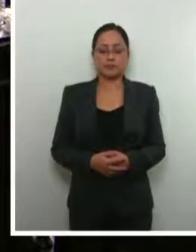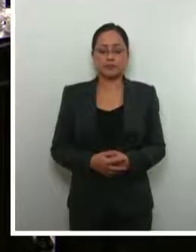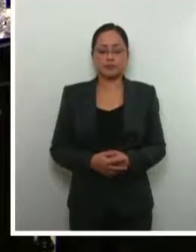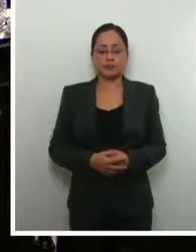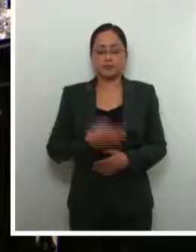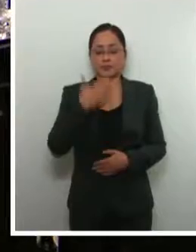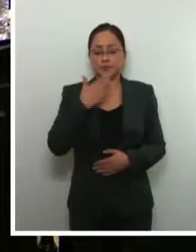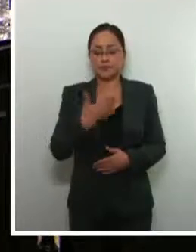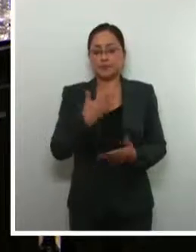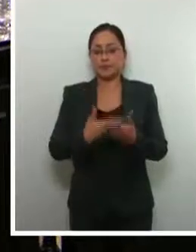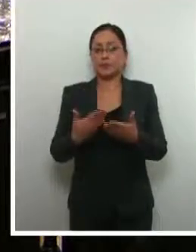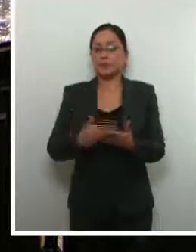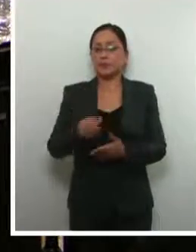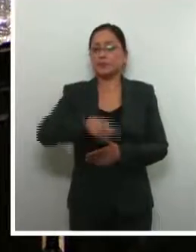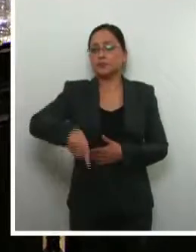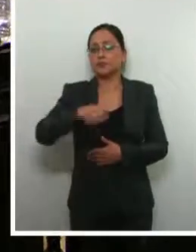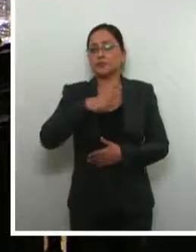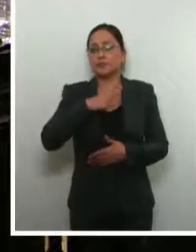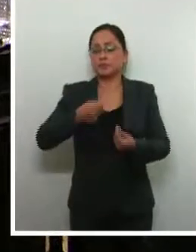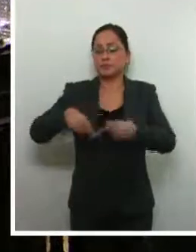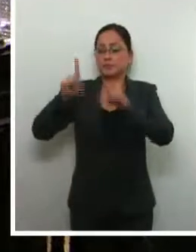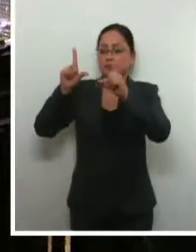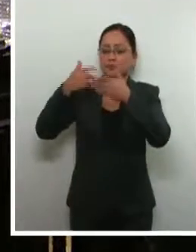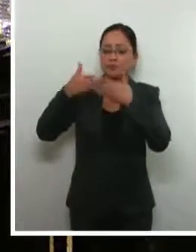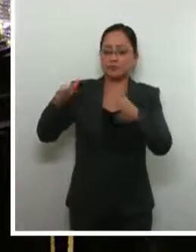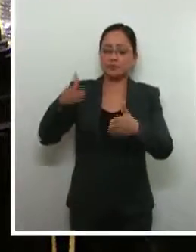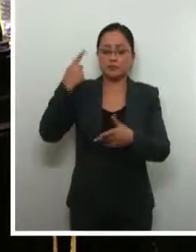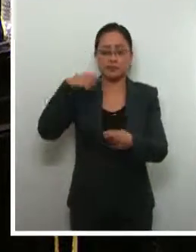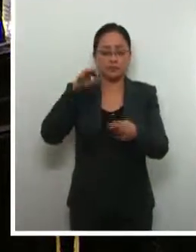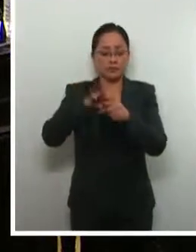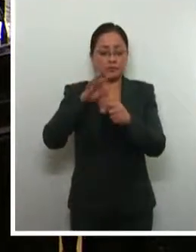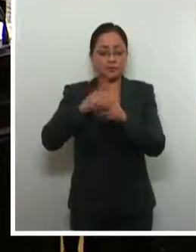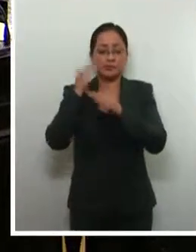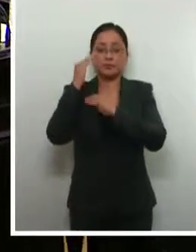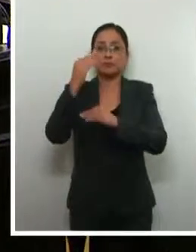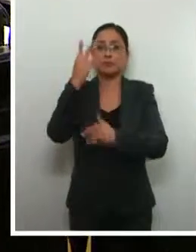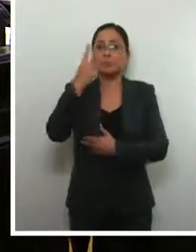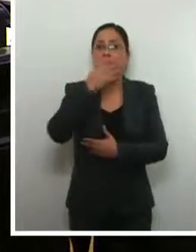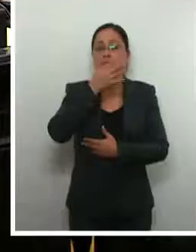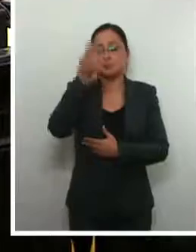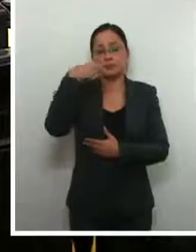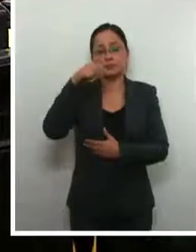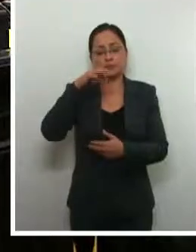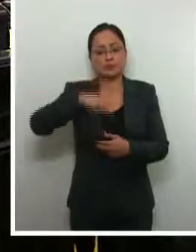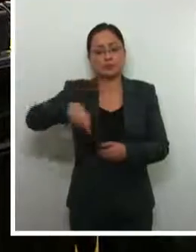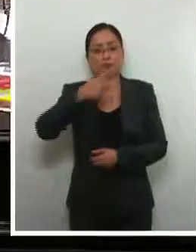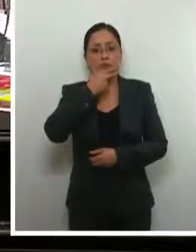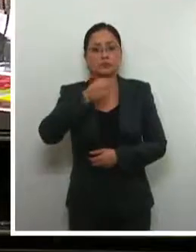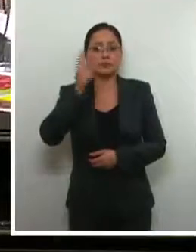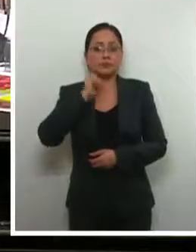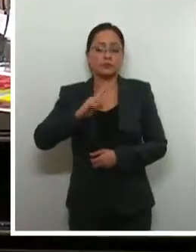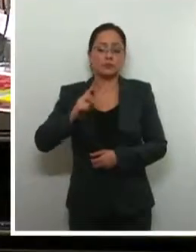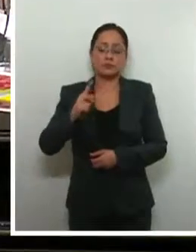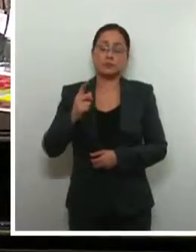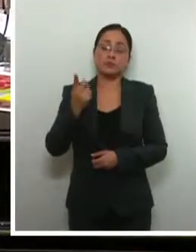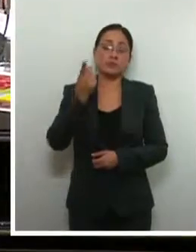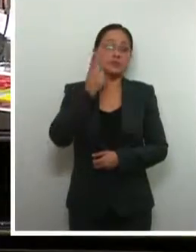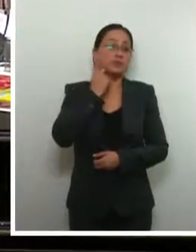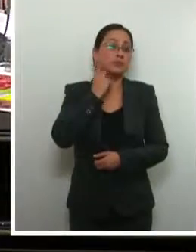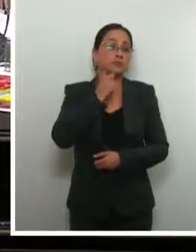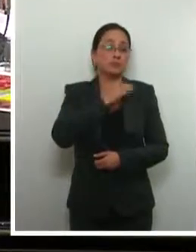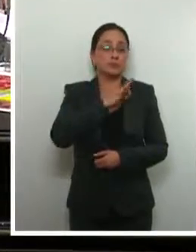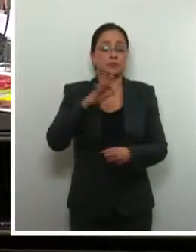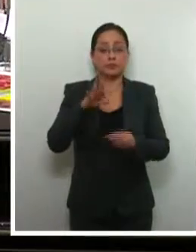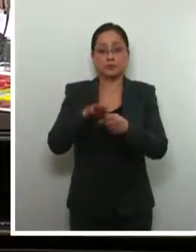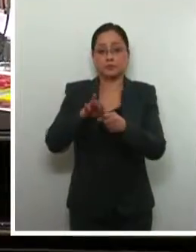Bueno, pues en estos momentos se abre el tablero electrónico hasta por 2 minutos para que los legisladores emitan su